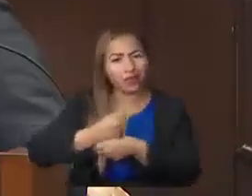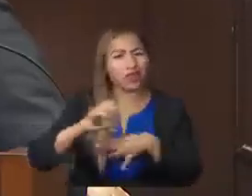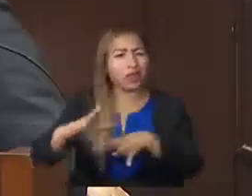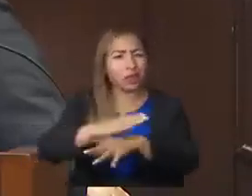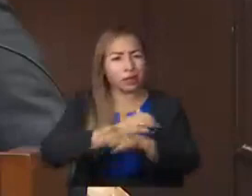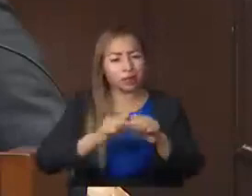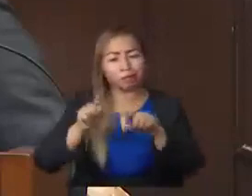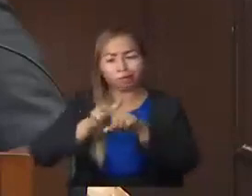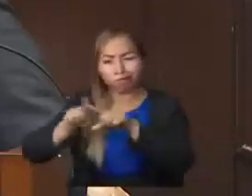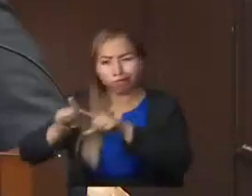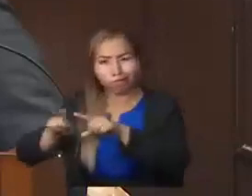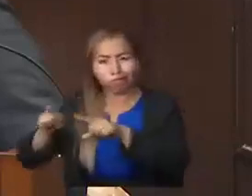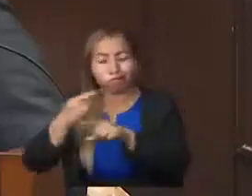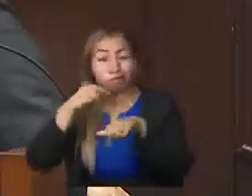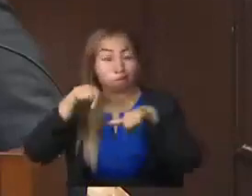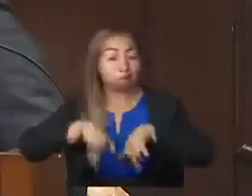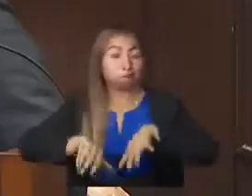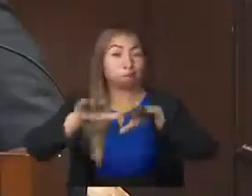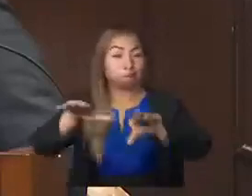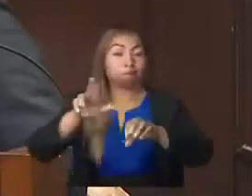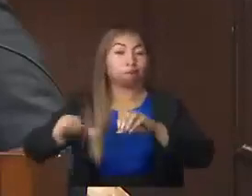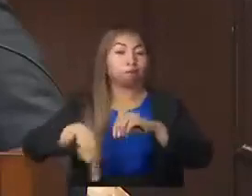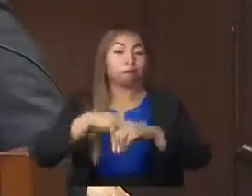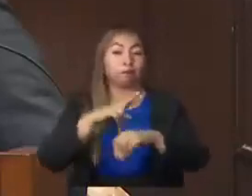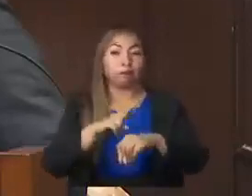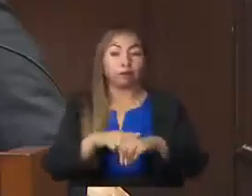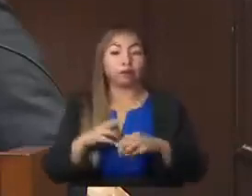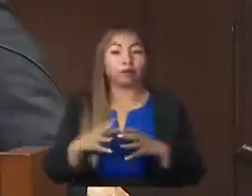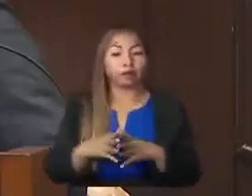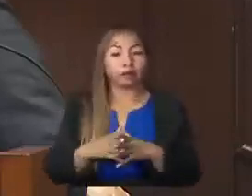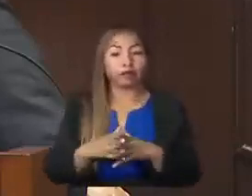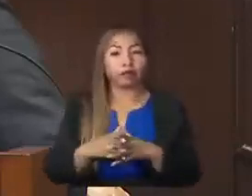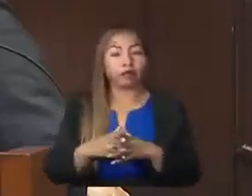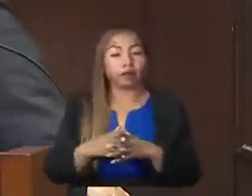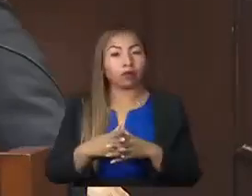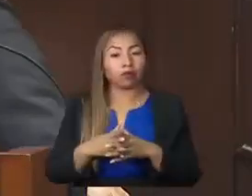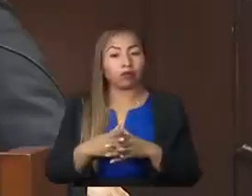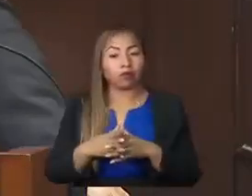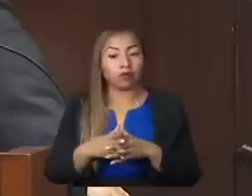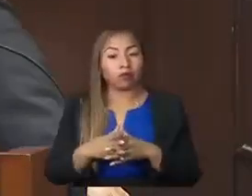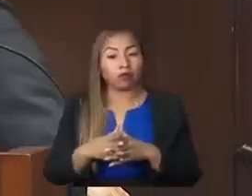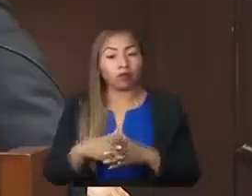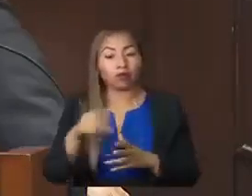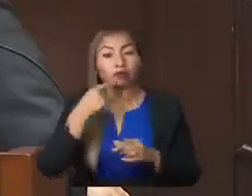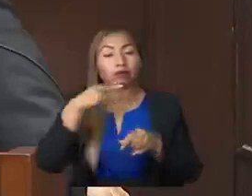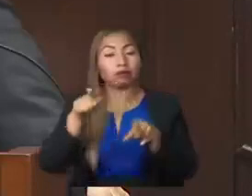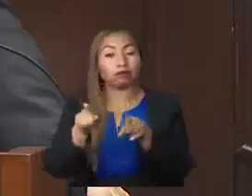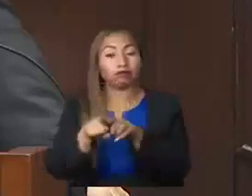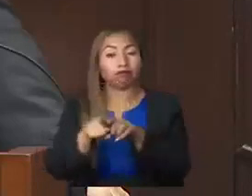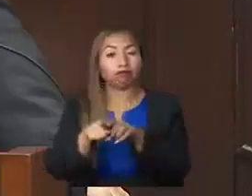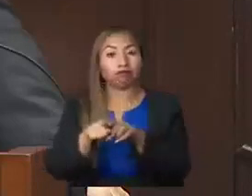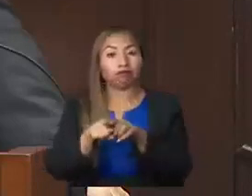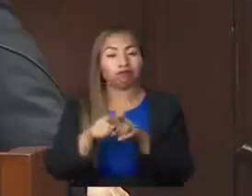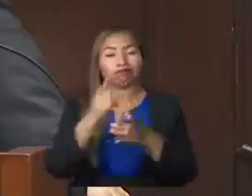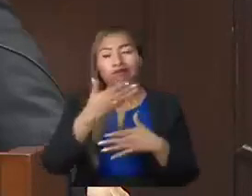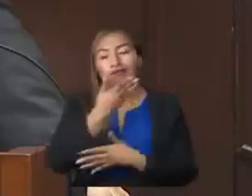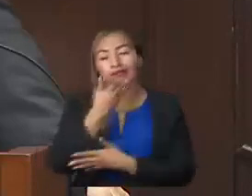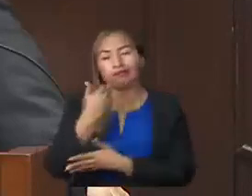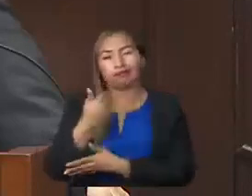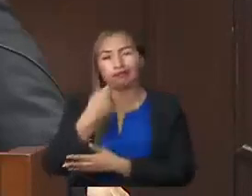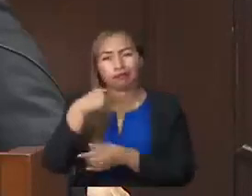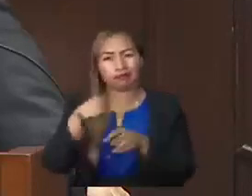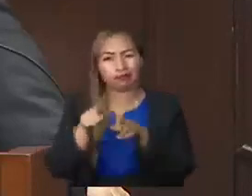legislativo en la comprensión de que la mejor dinámica de la